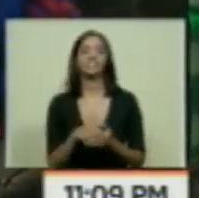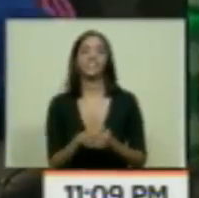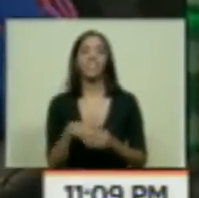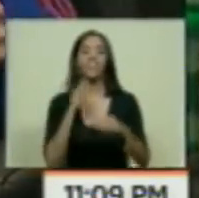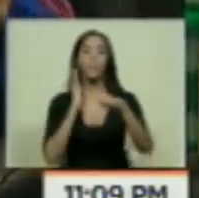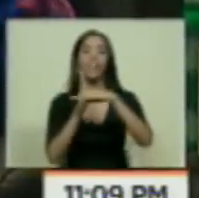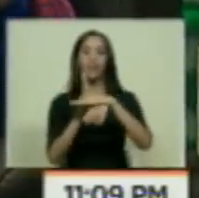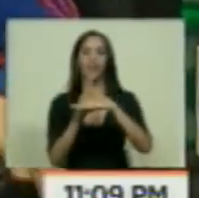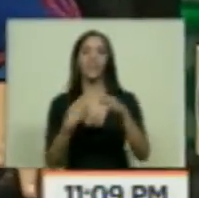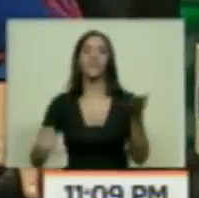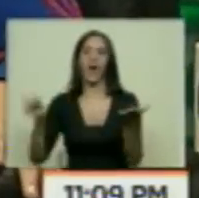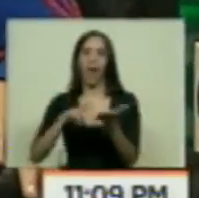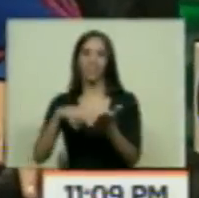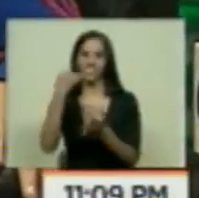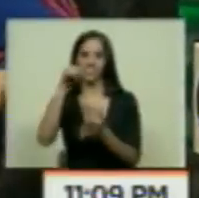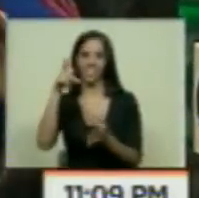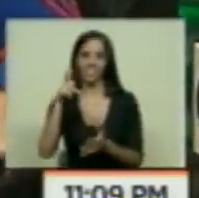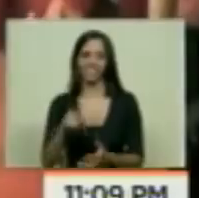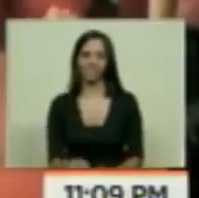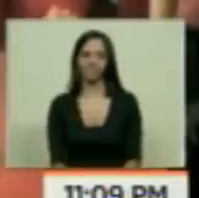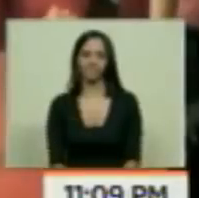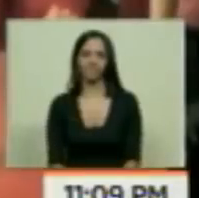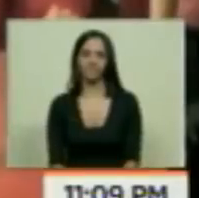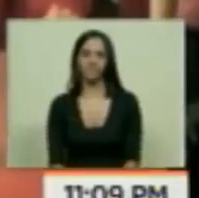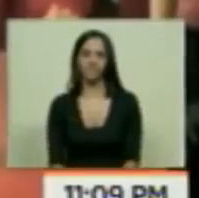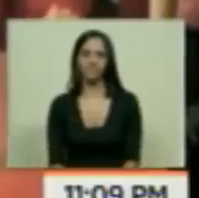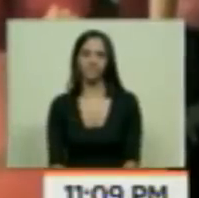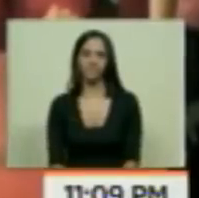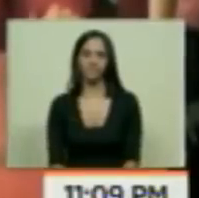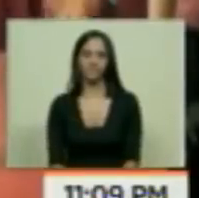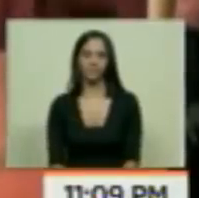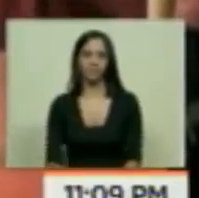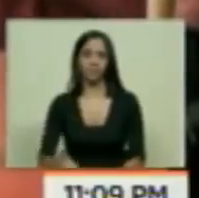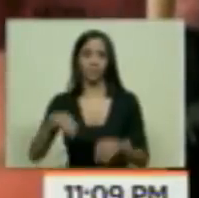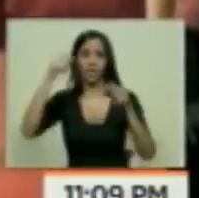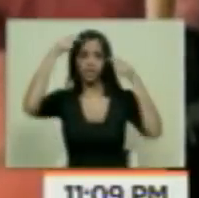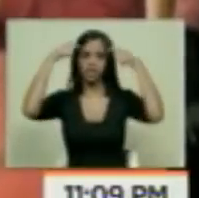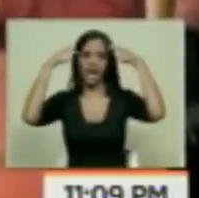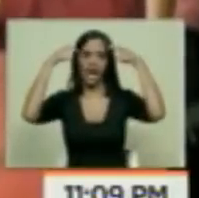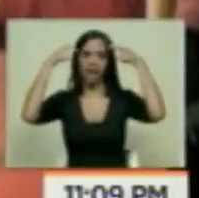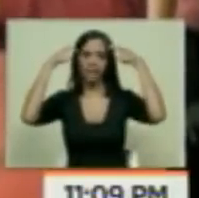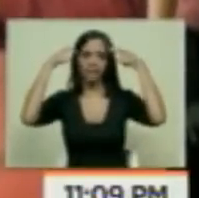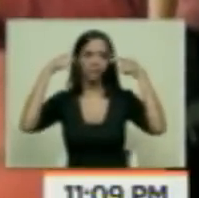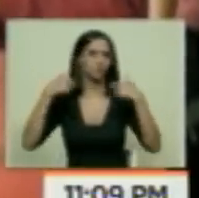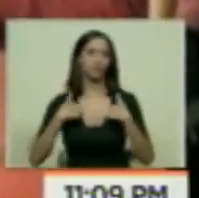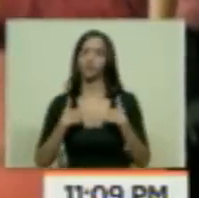corte y regresamos con más de Sur de Conducta. Chávez, ya no soy yo.